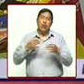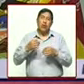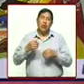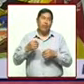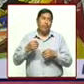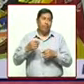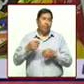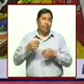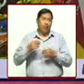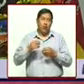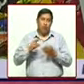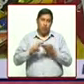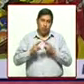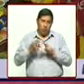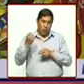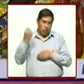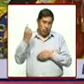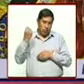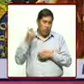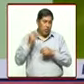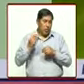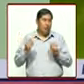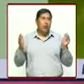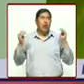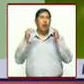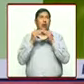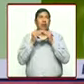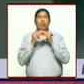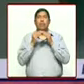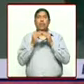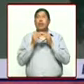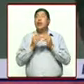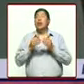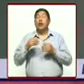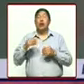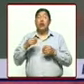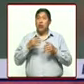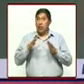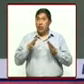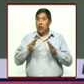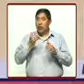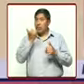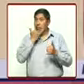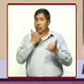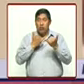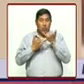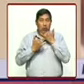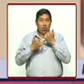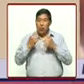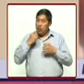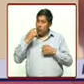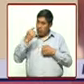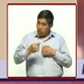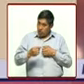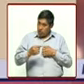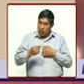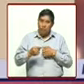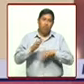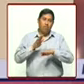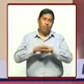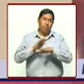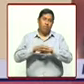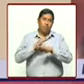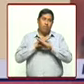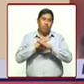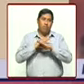Penal número 11 de la Ciudad de La Paz, en la que la autoridad jurisdiccional justamente ha dispuesto la aplicación de medidas